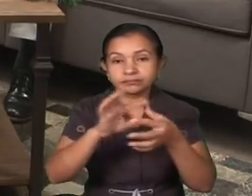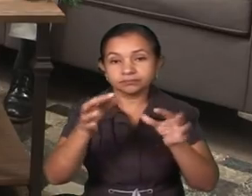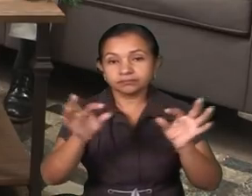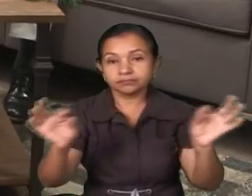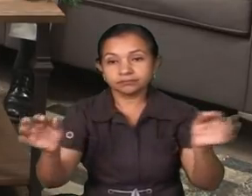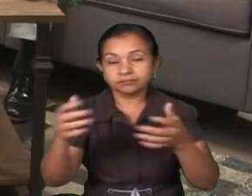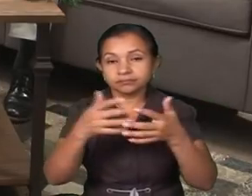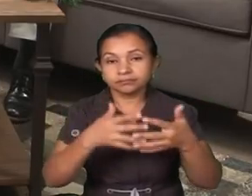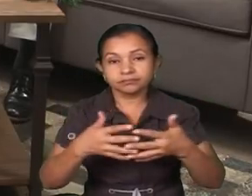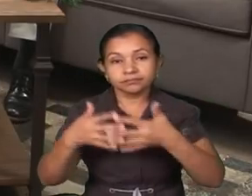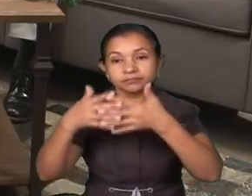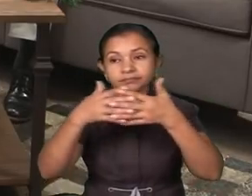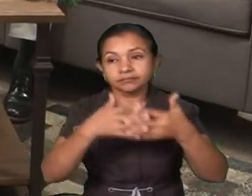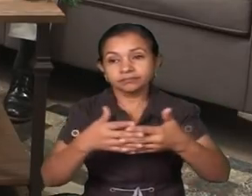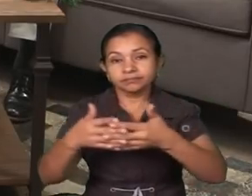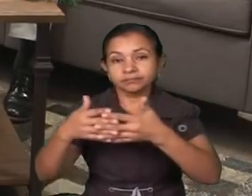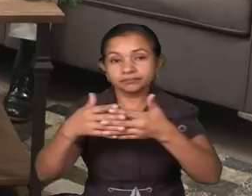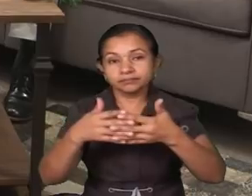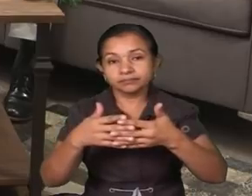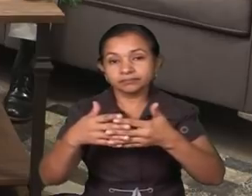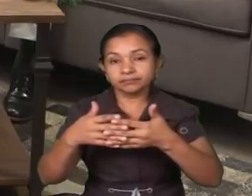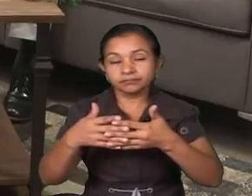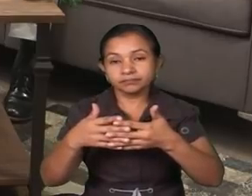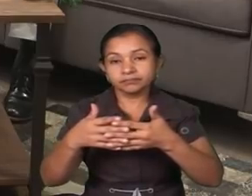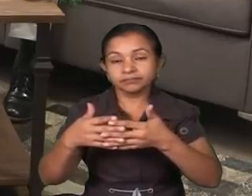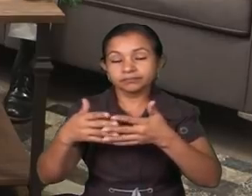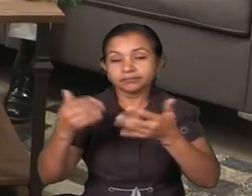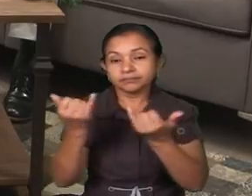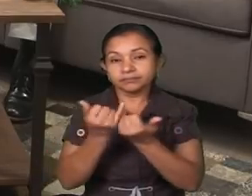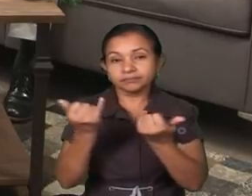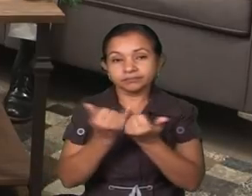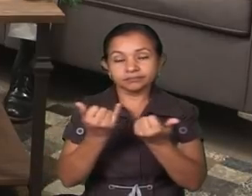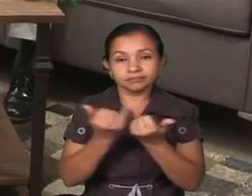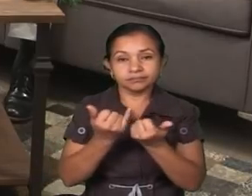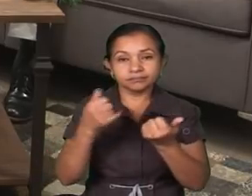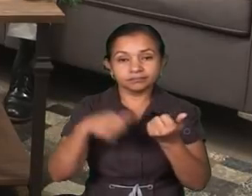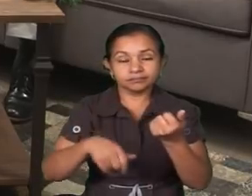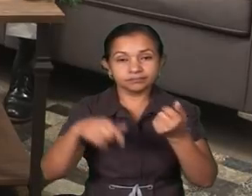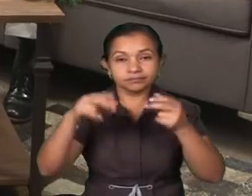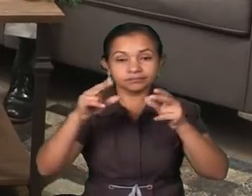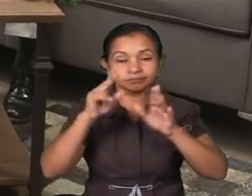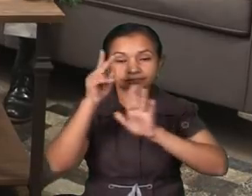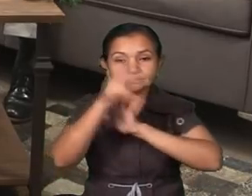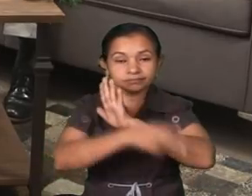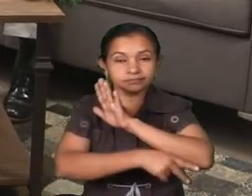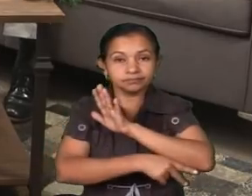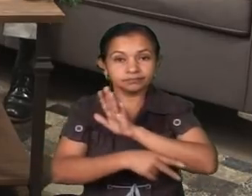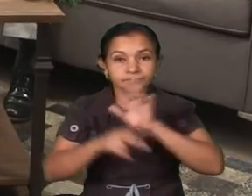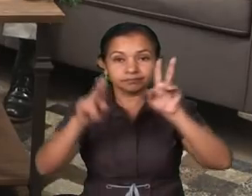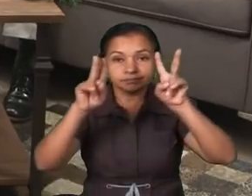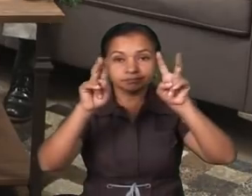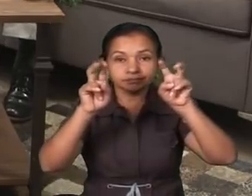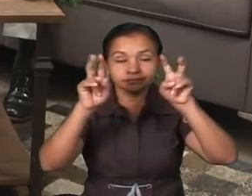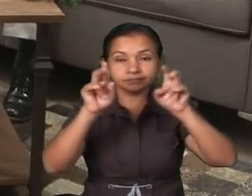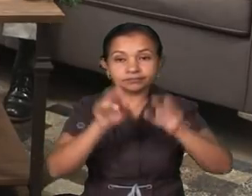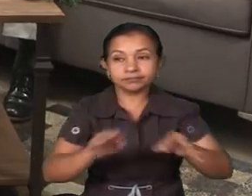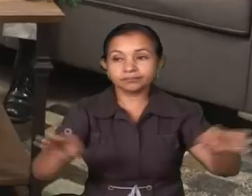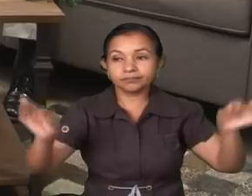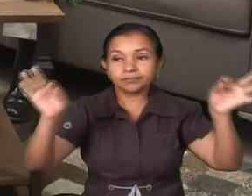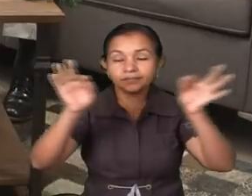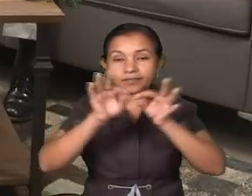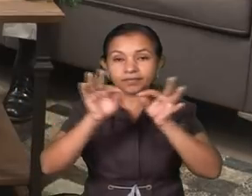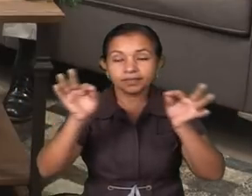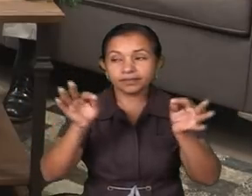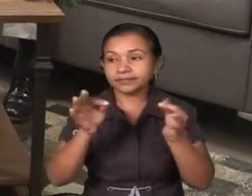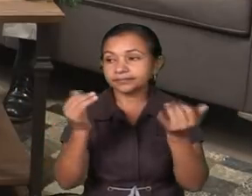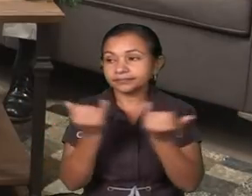los Estados Unidos y de las cadenas que funcionan como cajas de resonancia en nuestros países. También otro tema muy importante, robándome